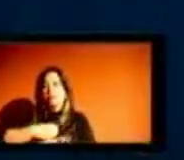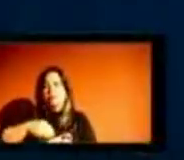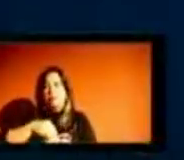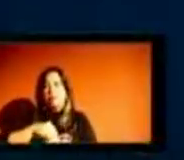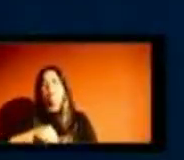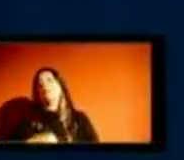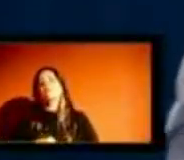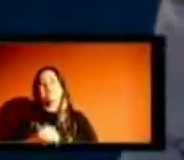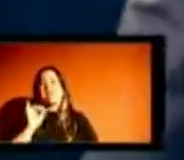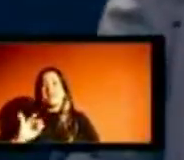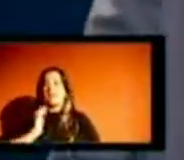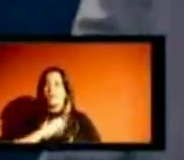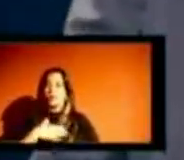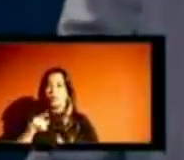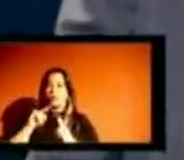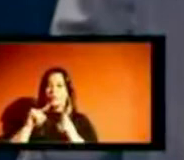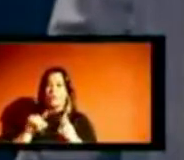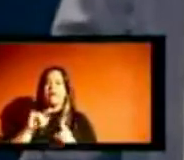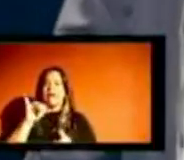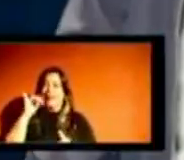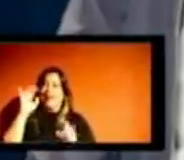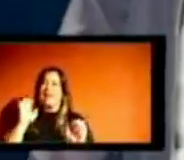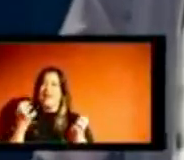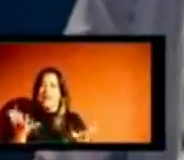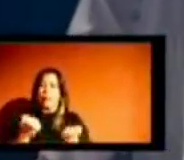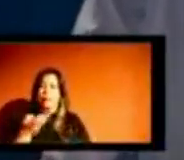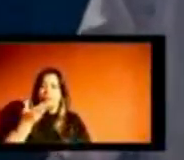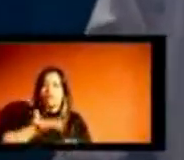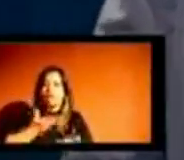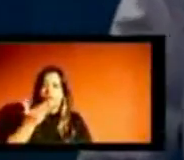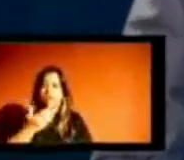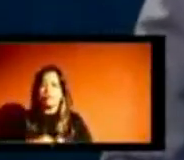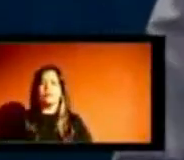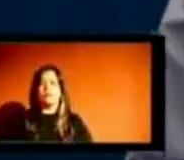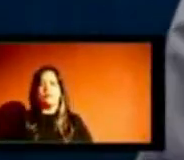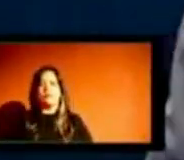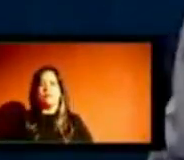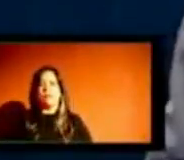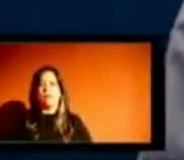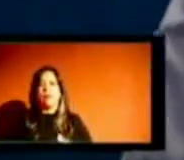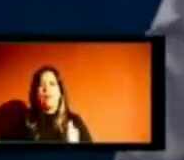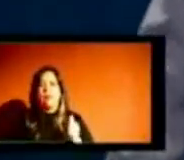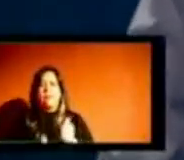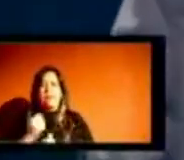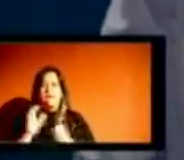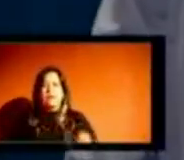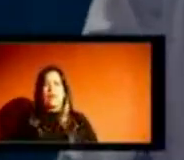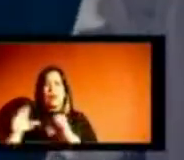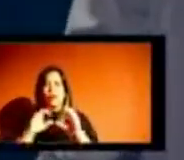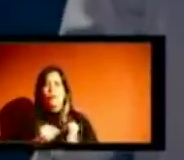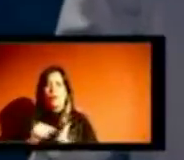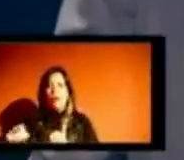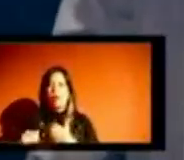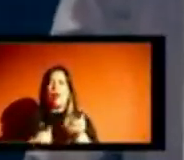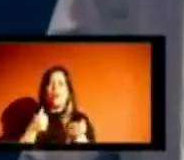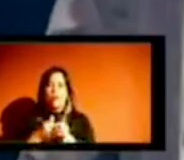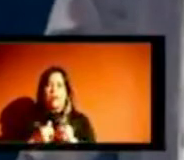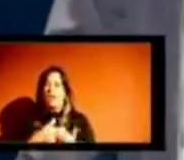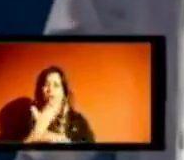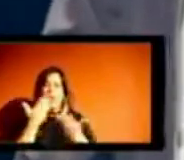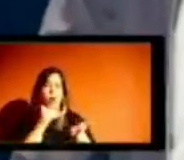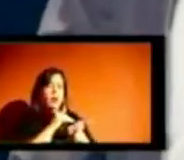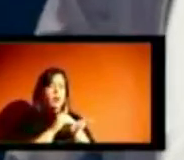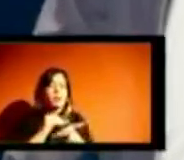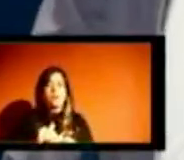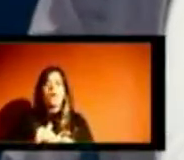tesis y para nosotros ha sido validada. Vivir por el otro. Más que un ciclo contributivo de sin excusas,